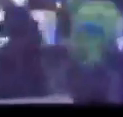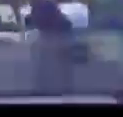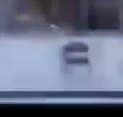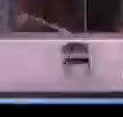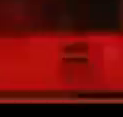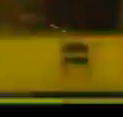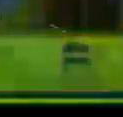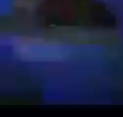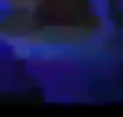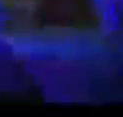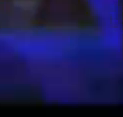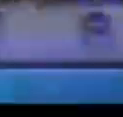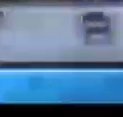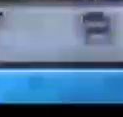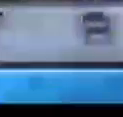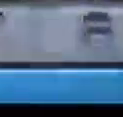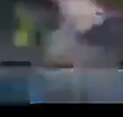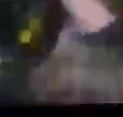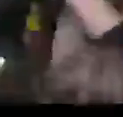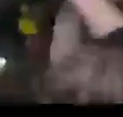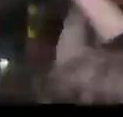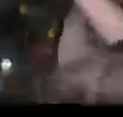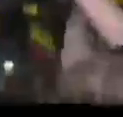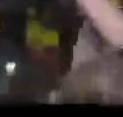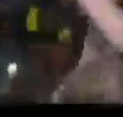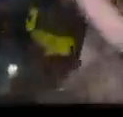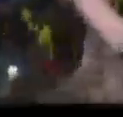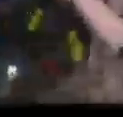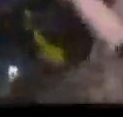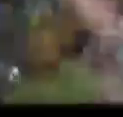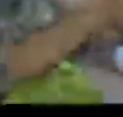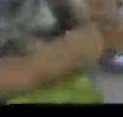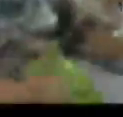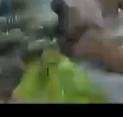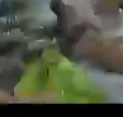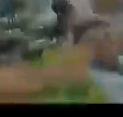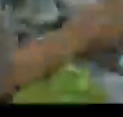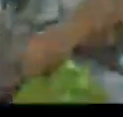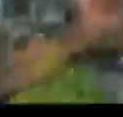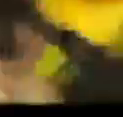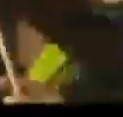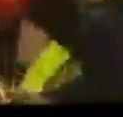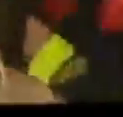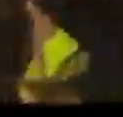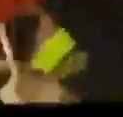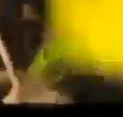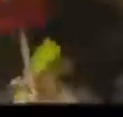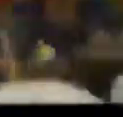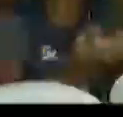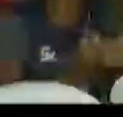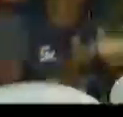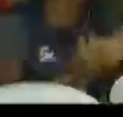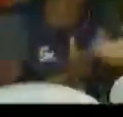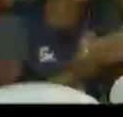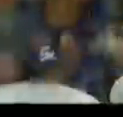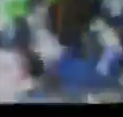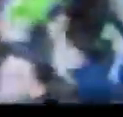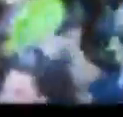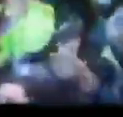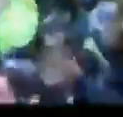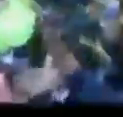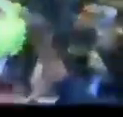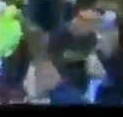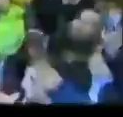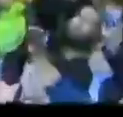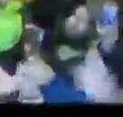del concierto con los mejores y más grandes artistas del momento. Asiste esta noche histórica a celebrar la nueva patria y a gritar en una